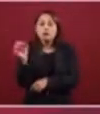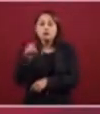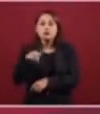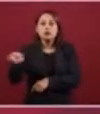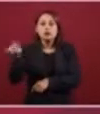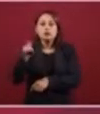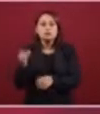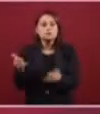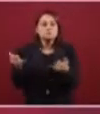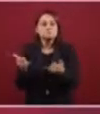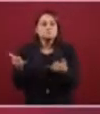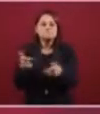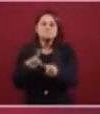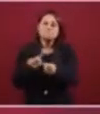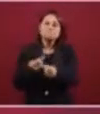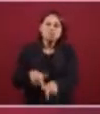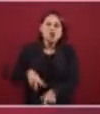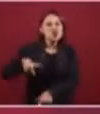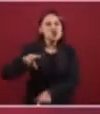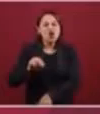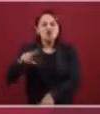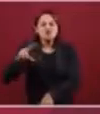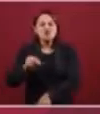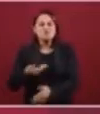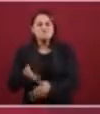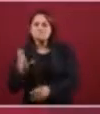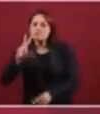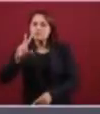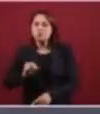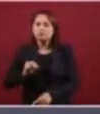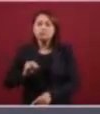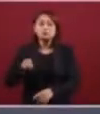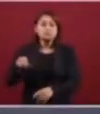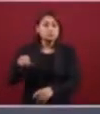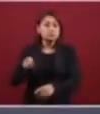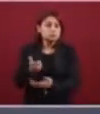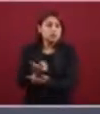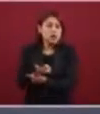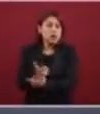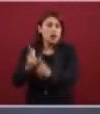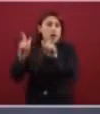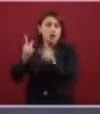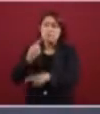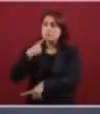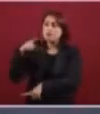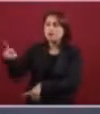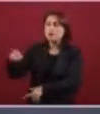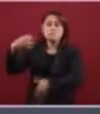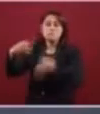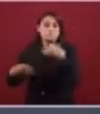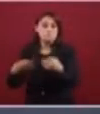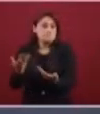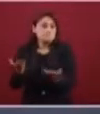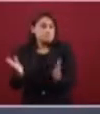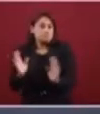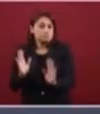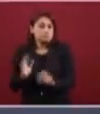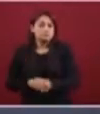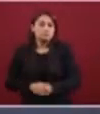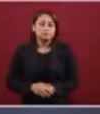derecho a elegir esa vía legal si no están de acuerdo. Yo quiero decirles que